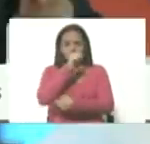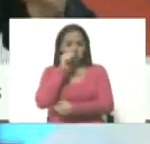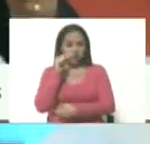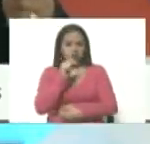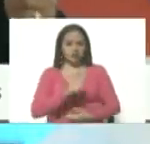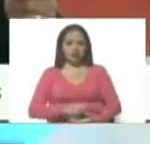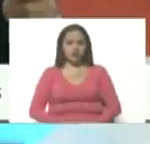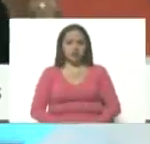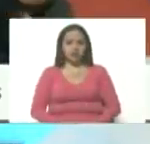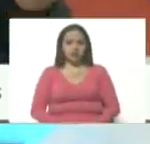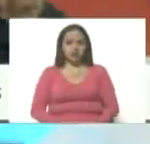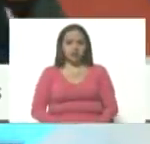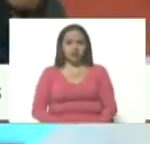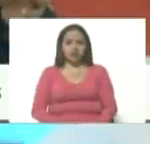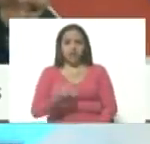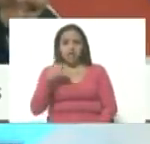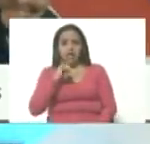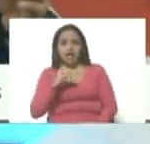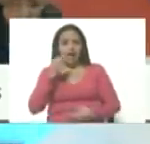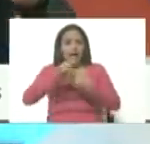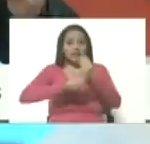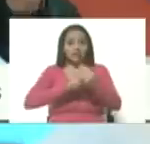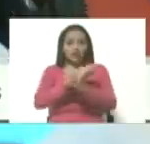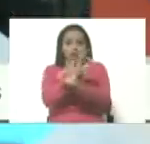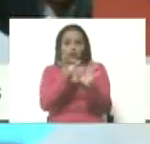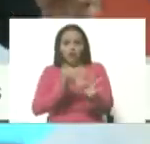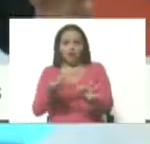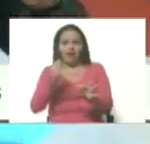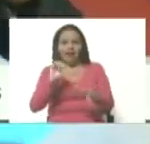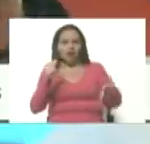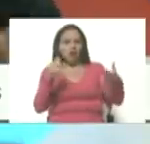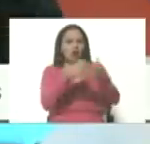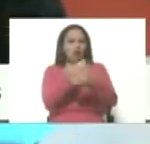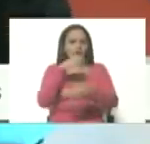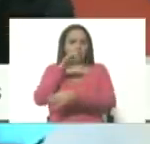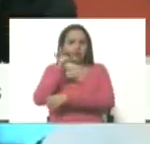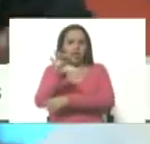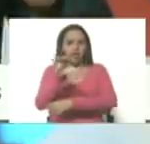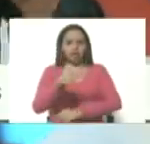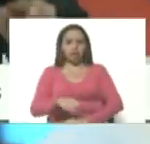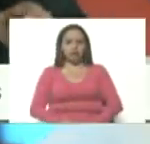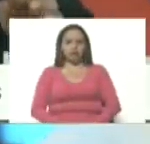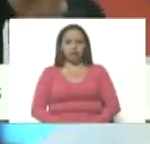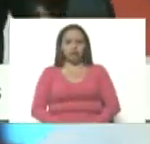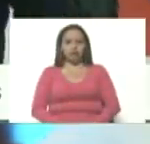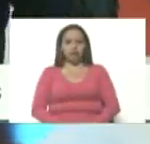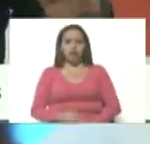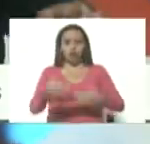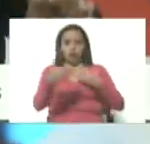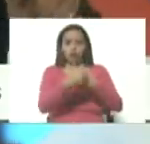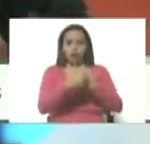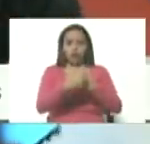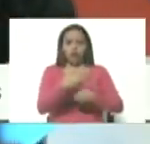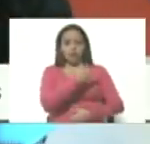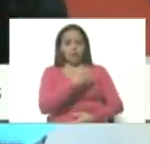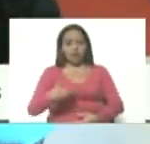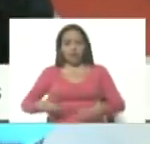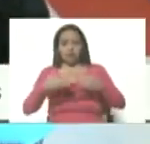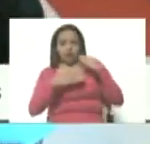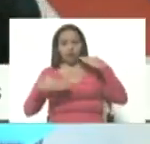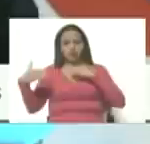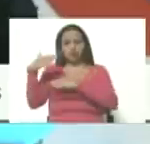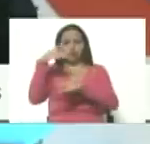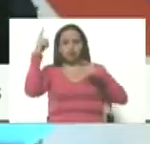y estaba creando condiciones para dar un golpe de Estado contra el comandante supremo Hugo